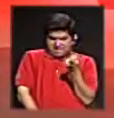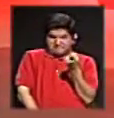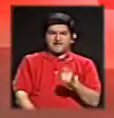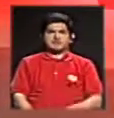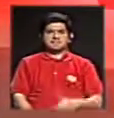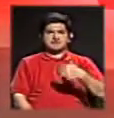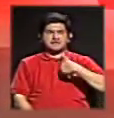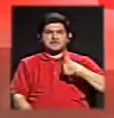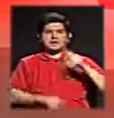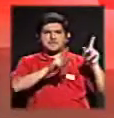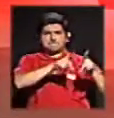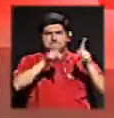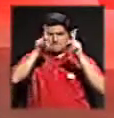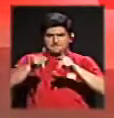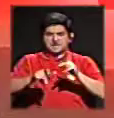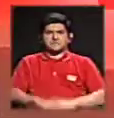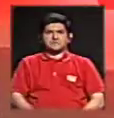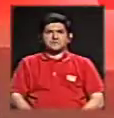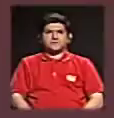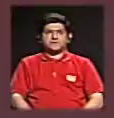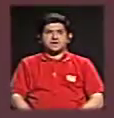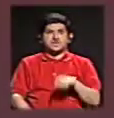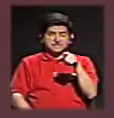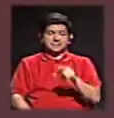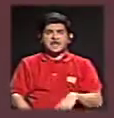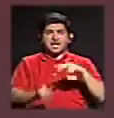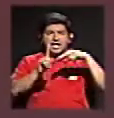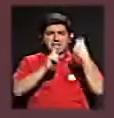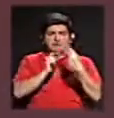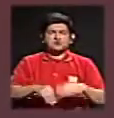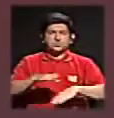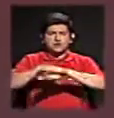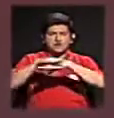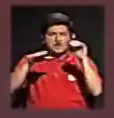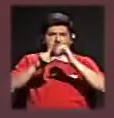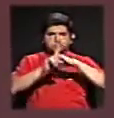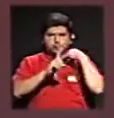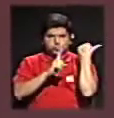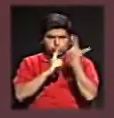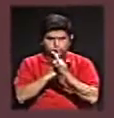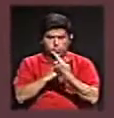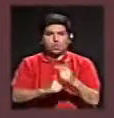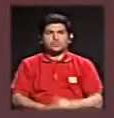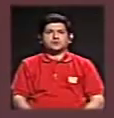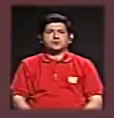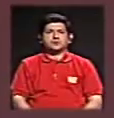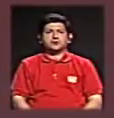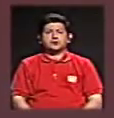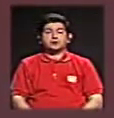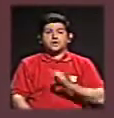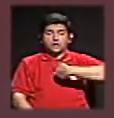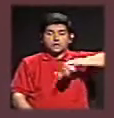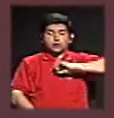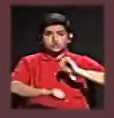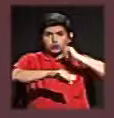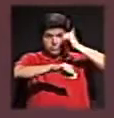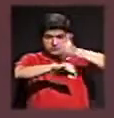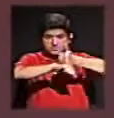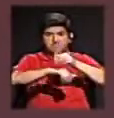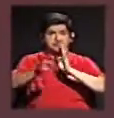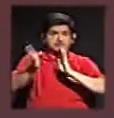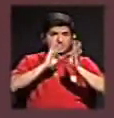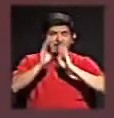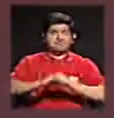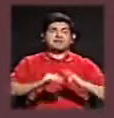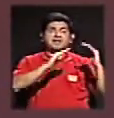que tienen las personas que tienen los hogares. Bajo el enfoque de exclusión social, lo que estamos planteando es que hablamos